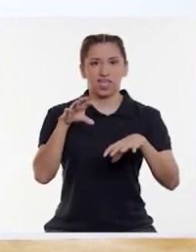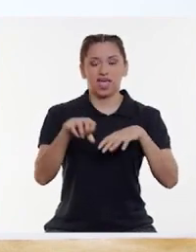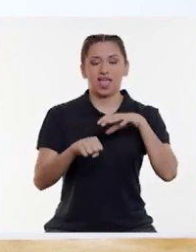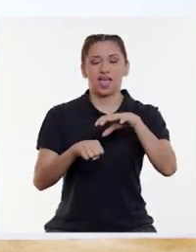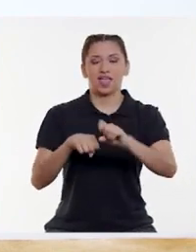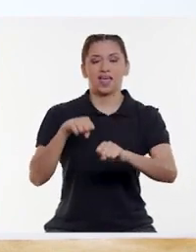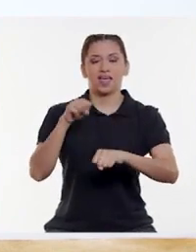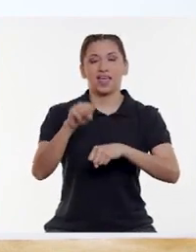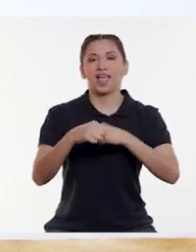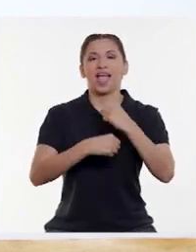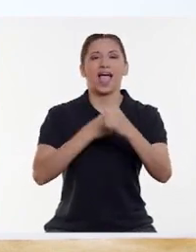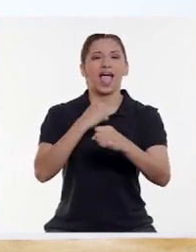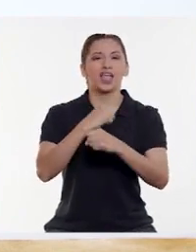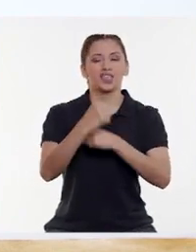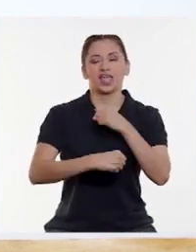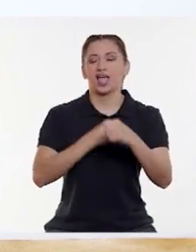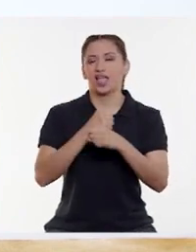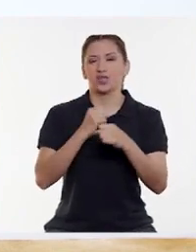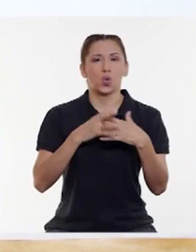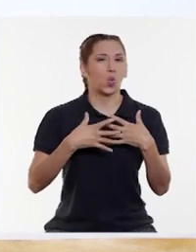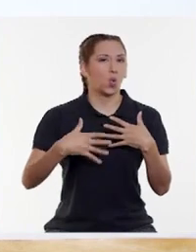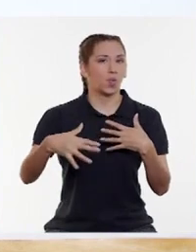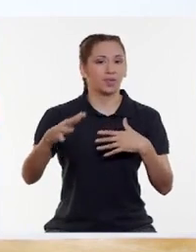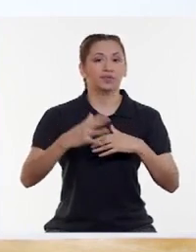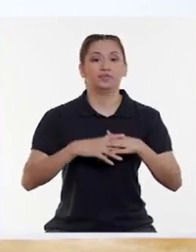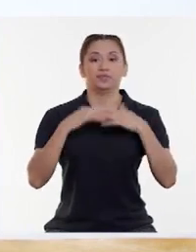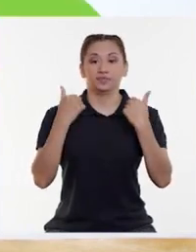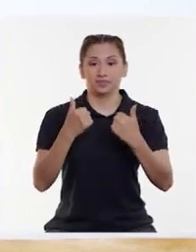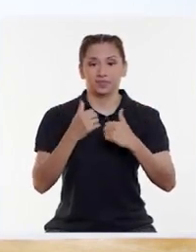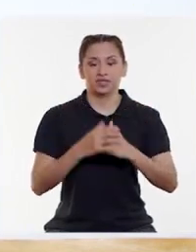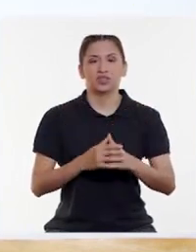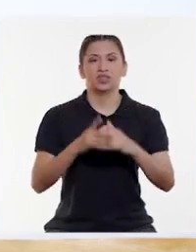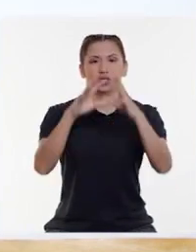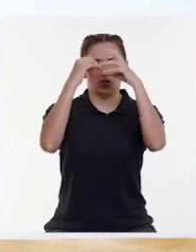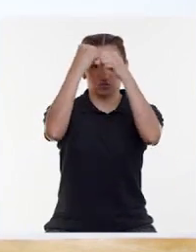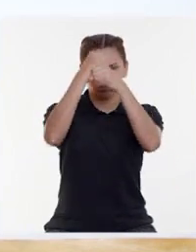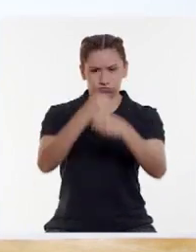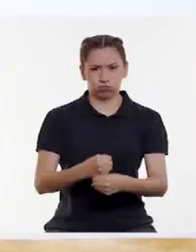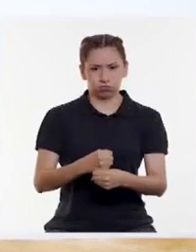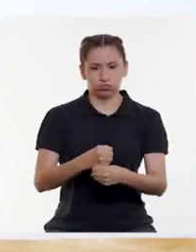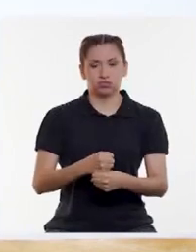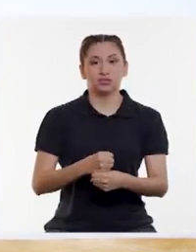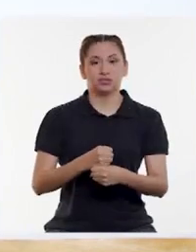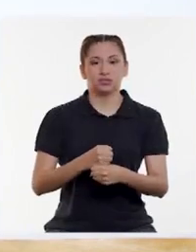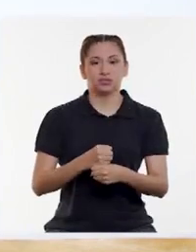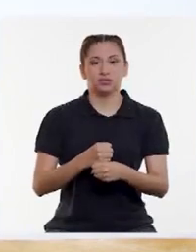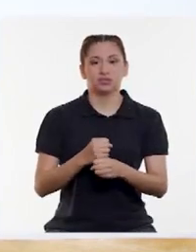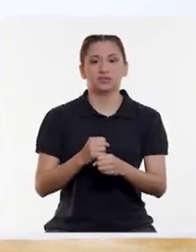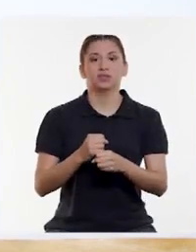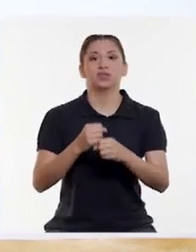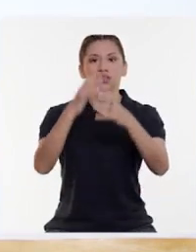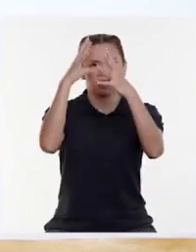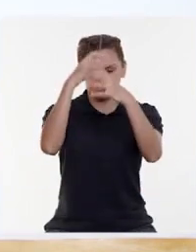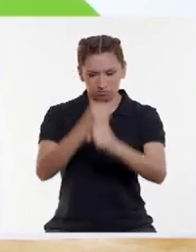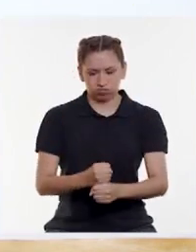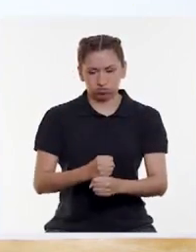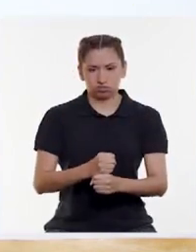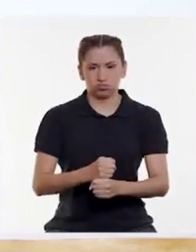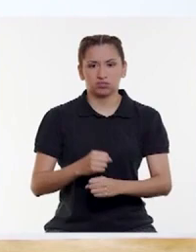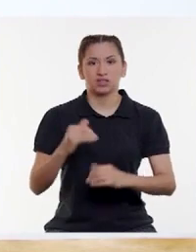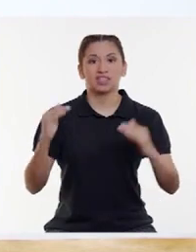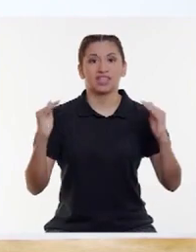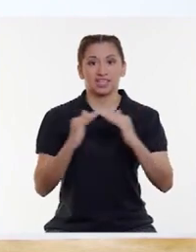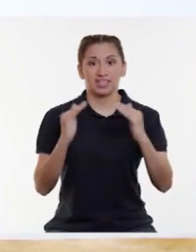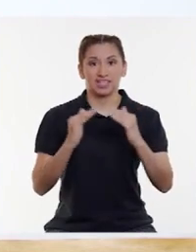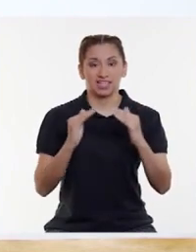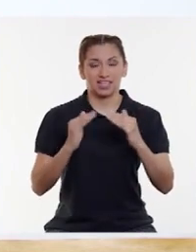duren años y años. Muy bien. Y eso es, construimos también casas y